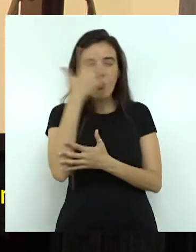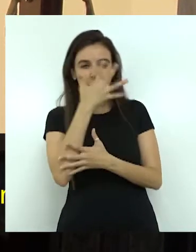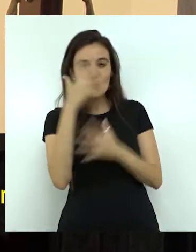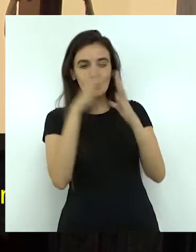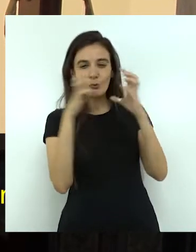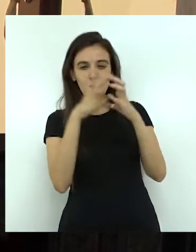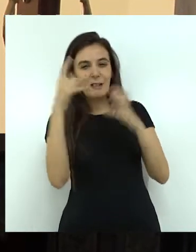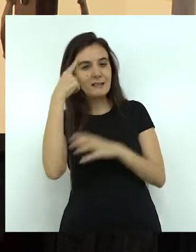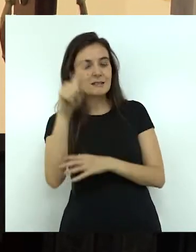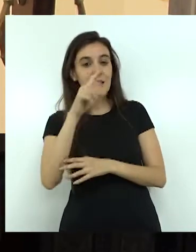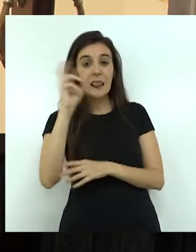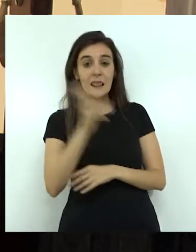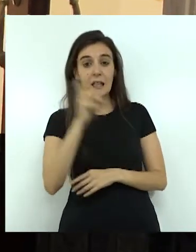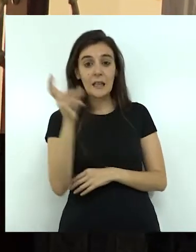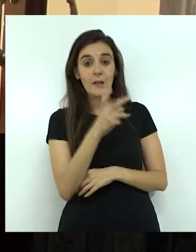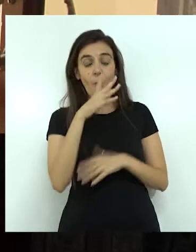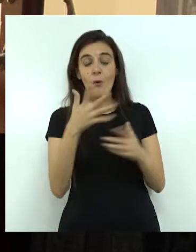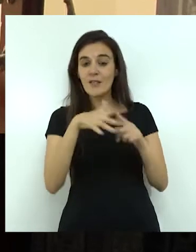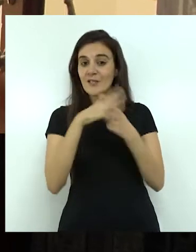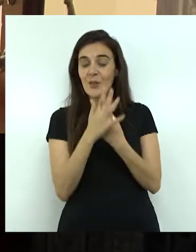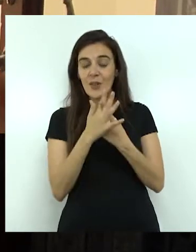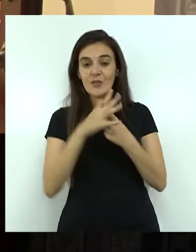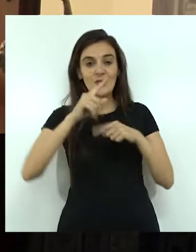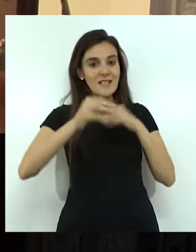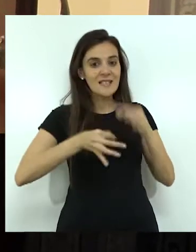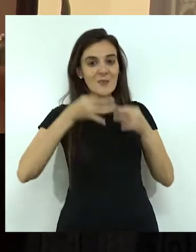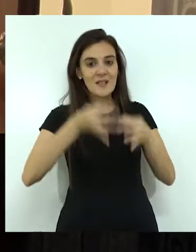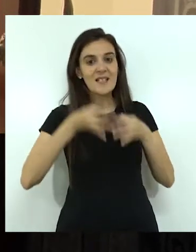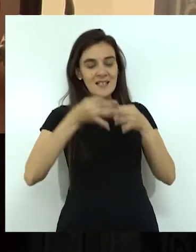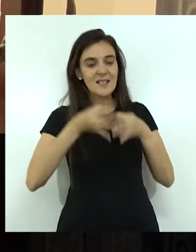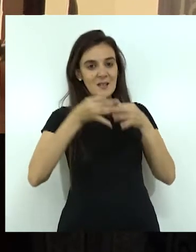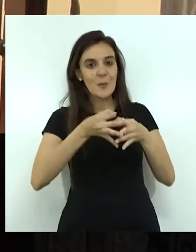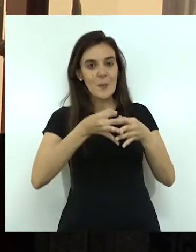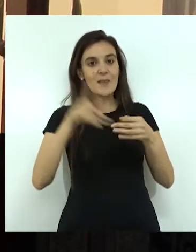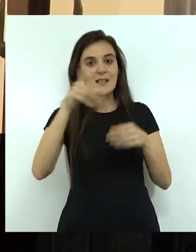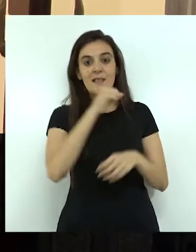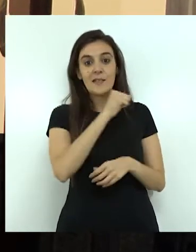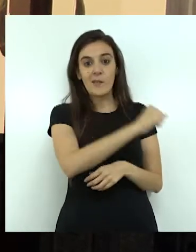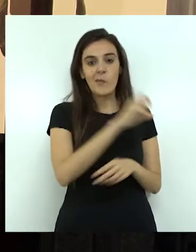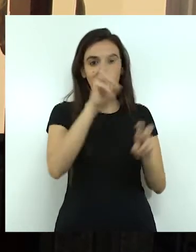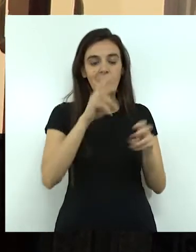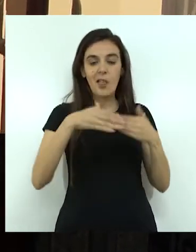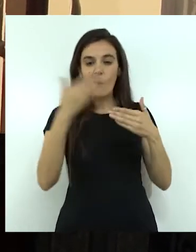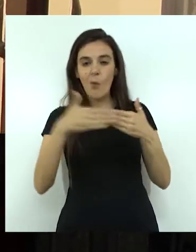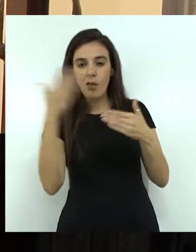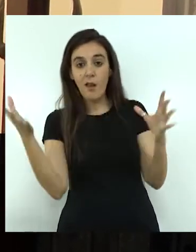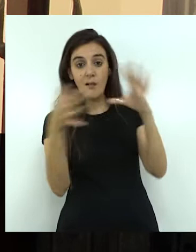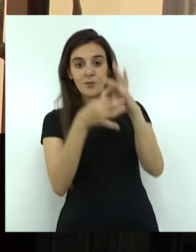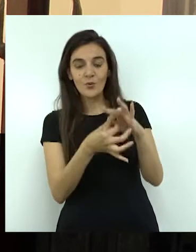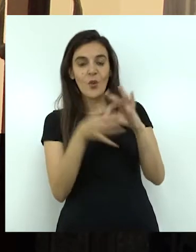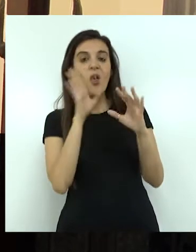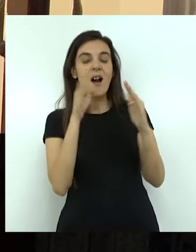etcétera etcétera y por lo tanto siempre he estado al hilo de todas las modernidades que